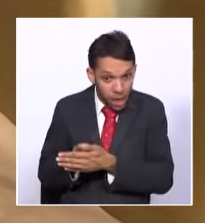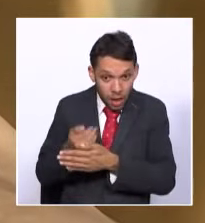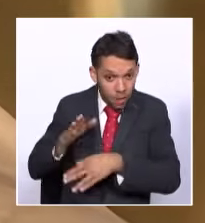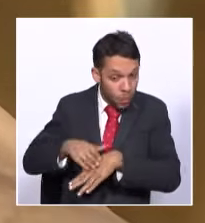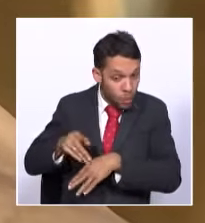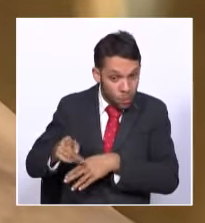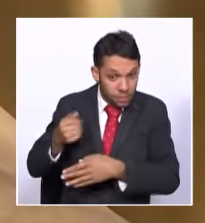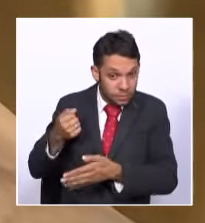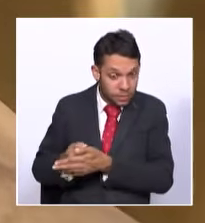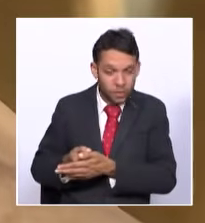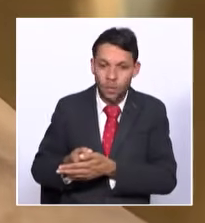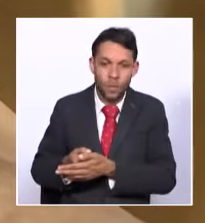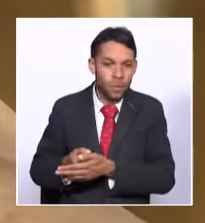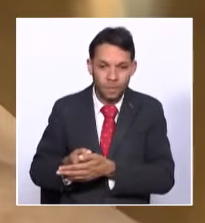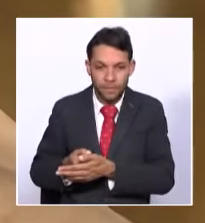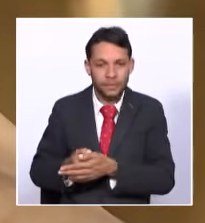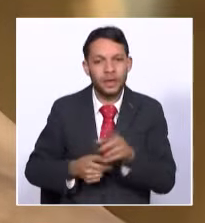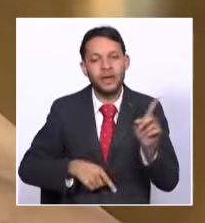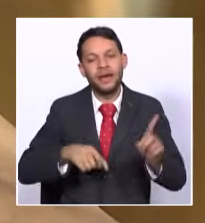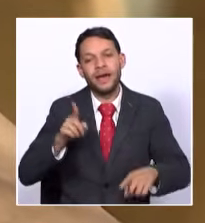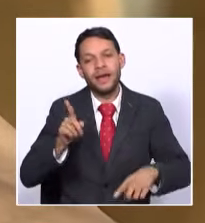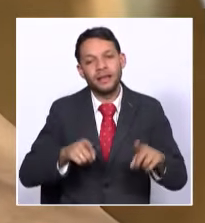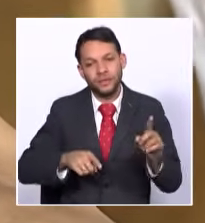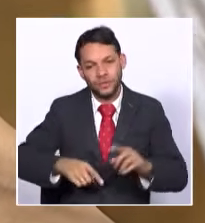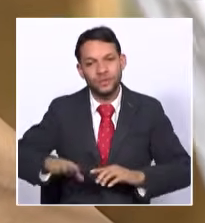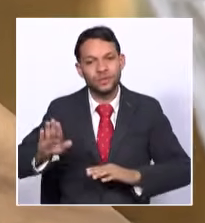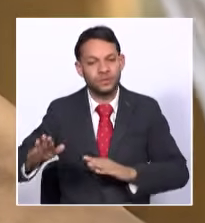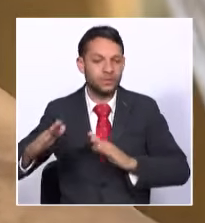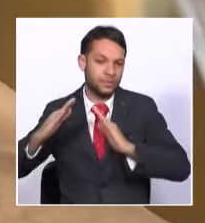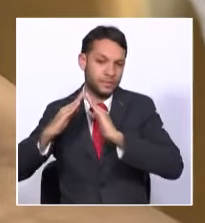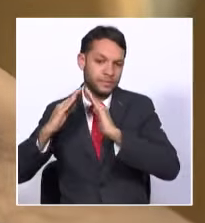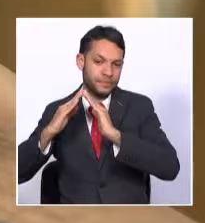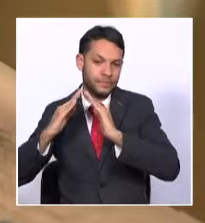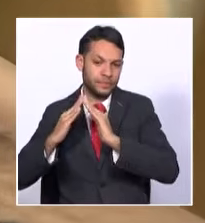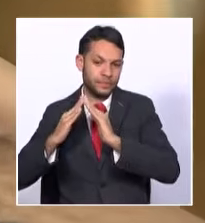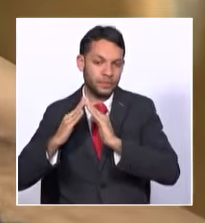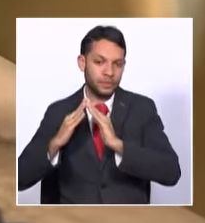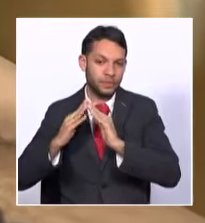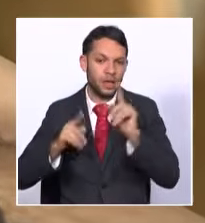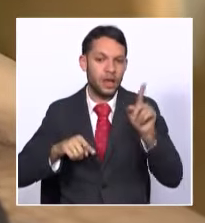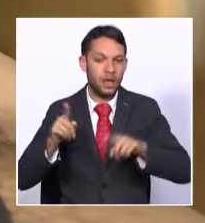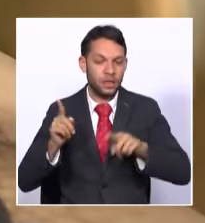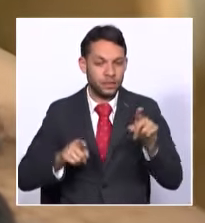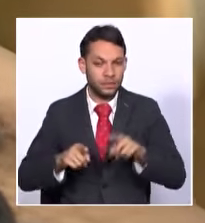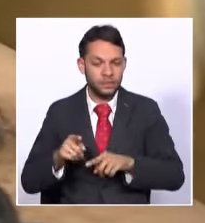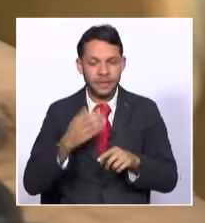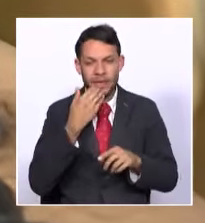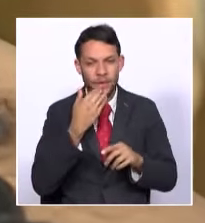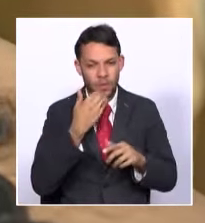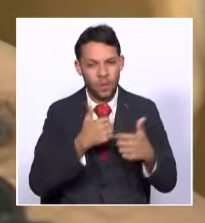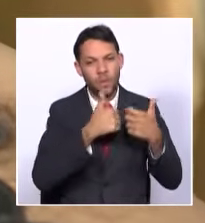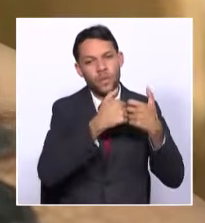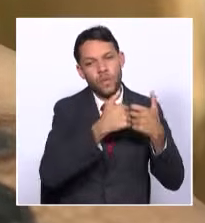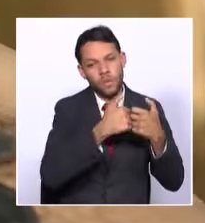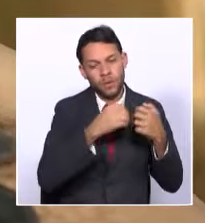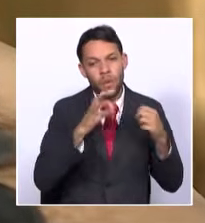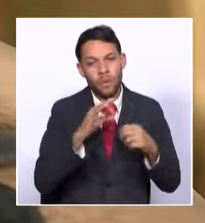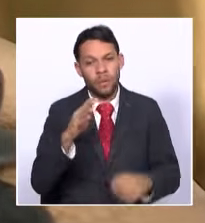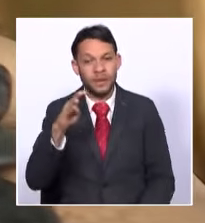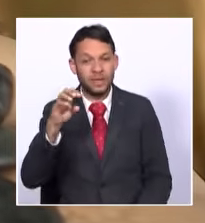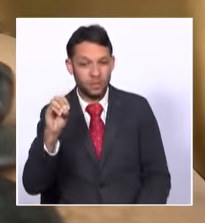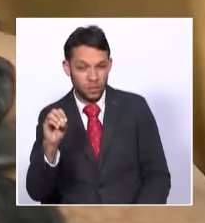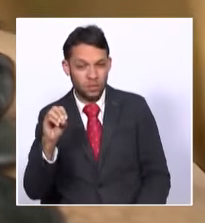presentó. Muchos de ustedes en sus casas vean a su pareja, voltea al doctor Andrés, y entonces uno dice, ay,